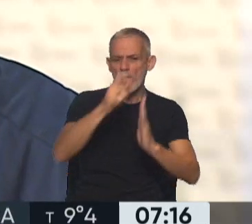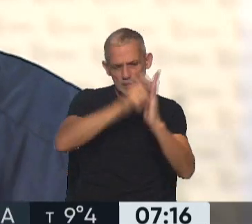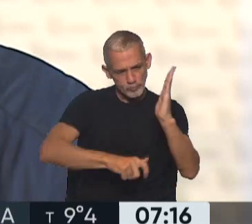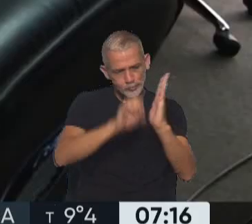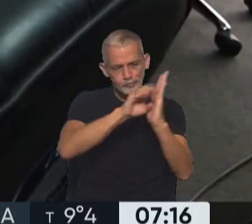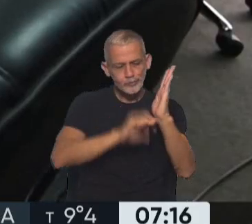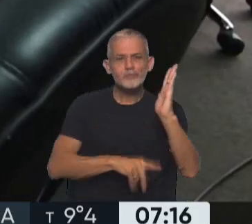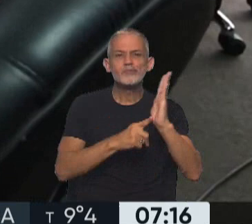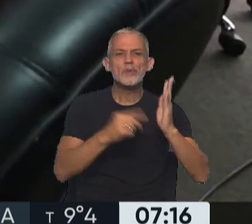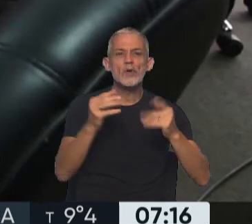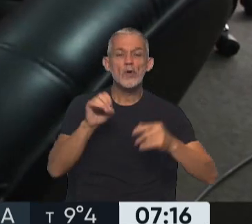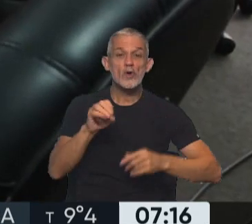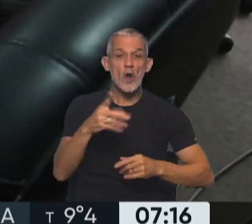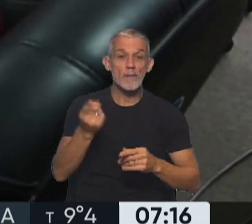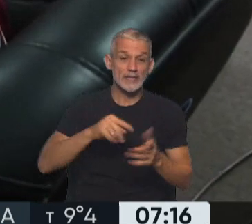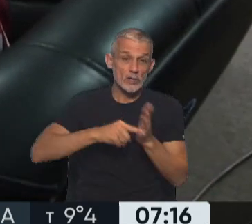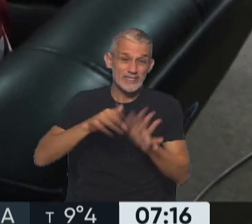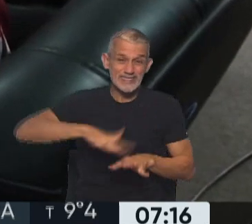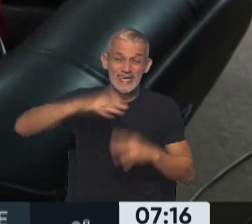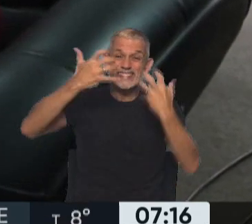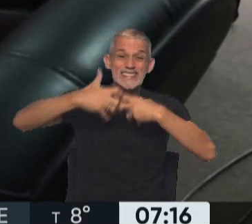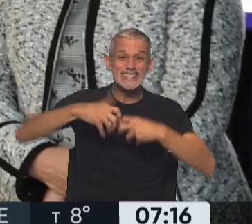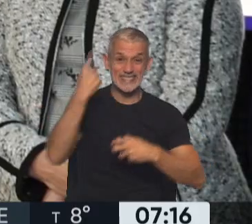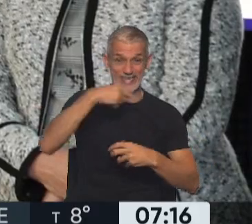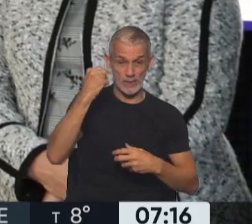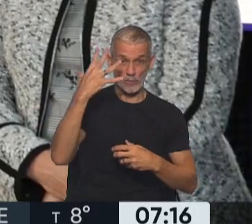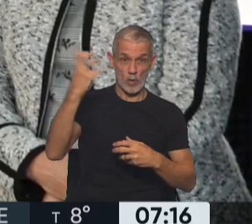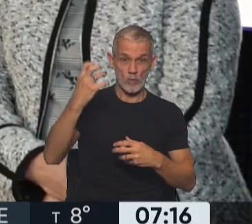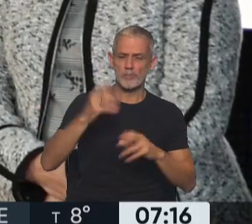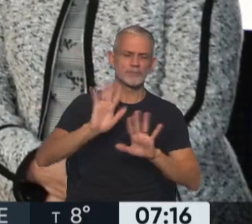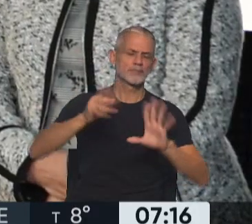en esa constatación el gobierno de la ciudad dijo que el sistema de reconocimiento facial estaba suspendido, ¿no?